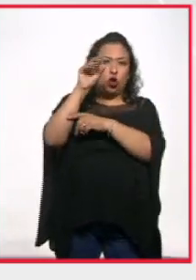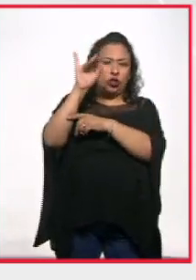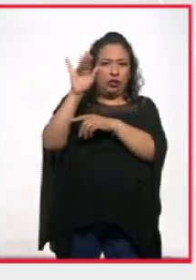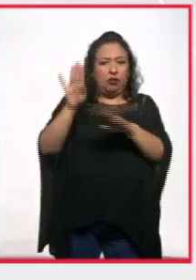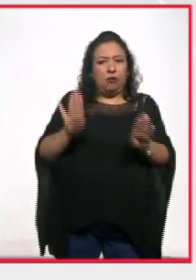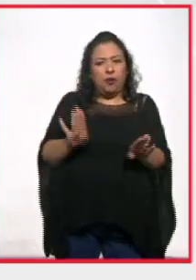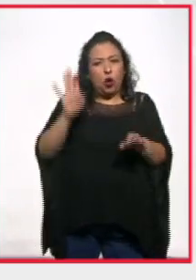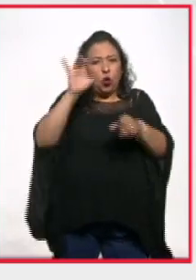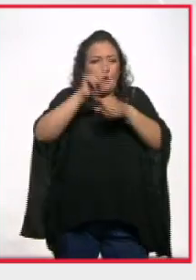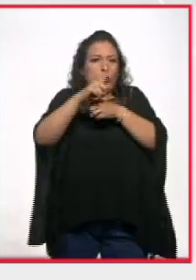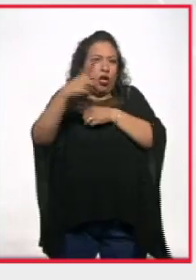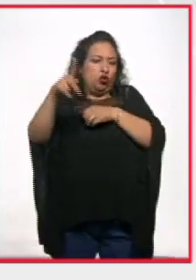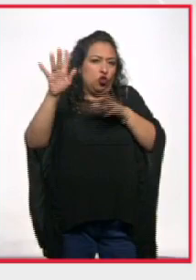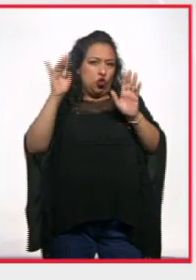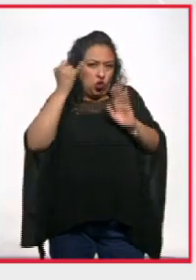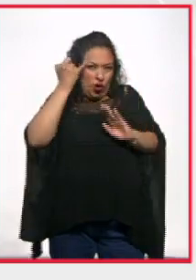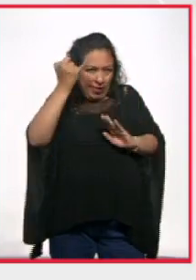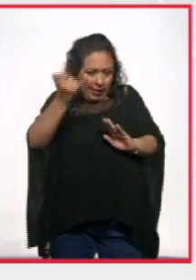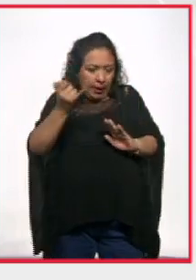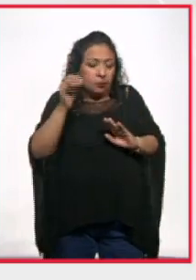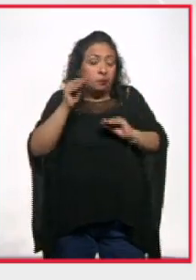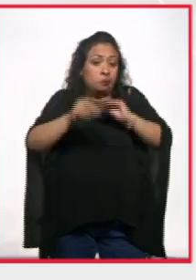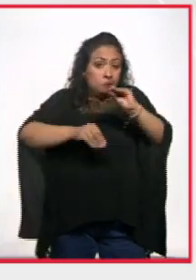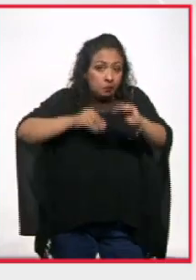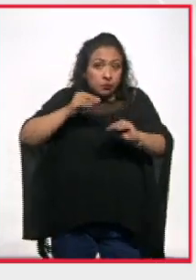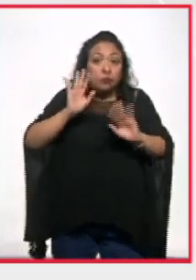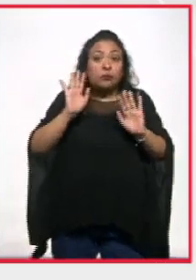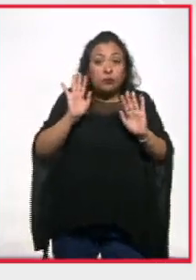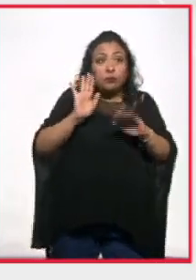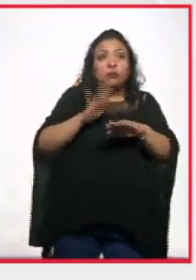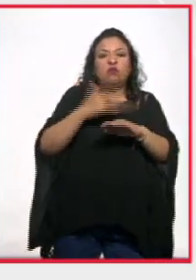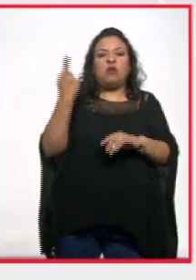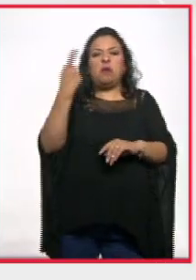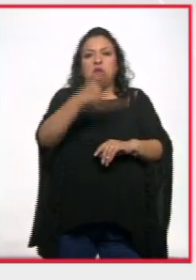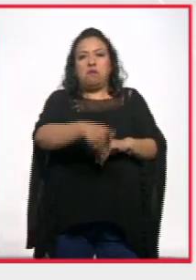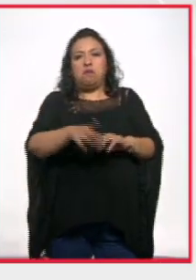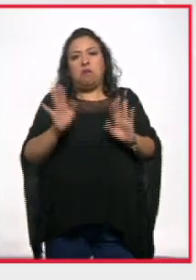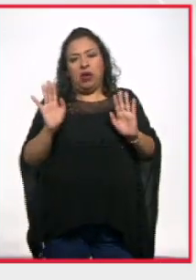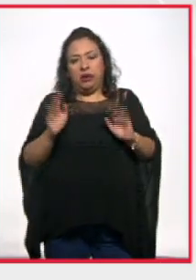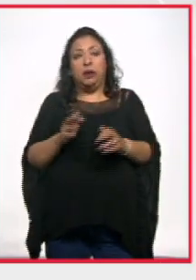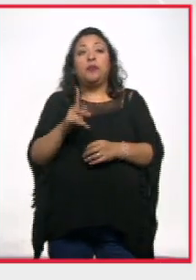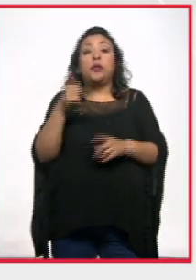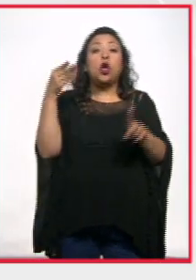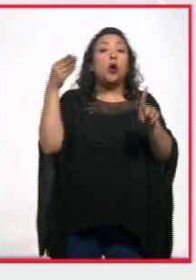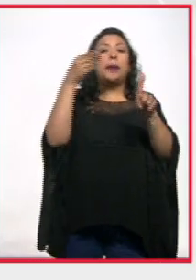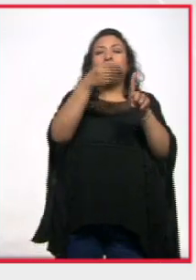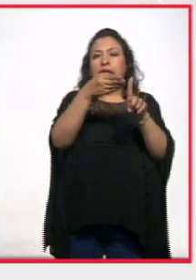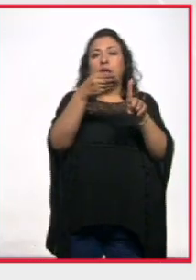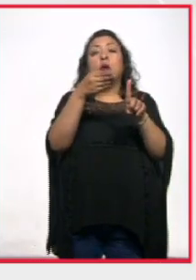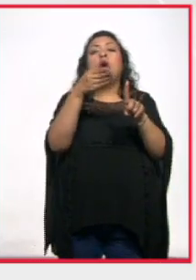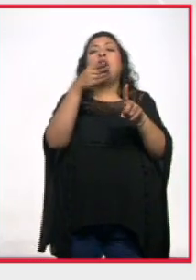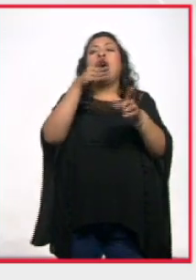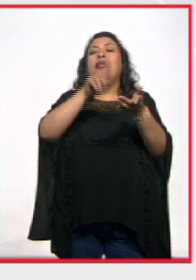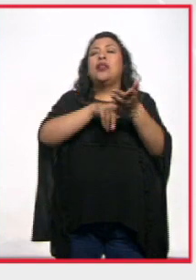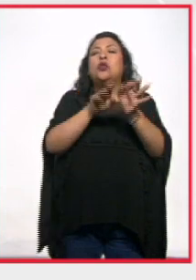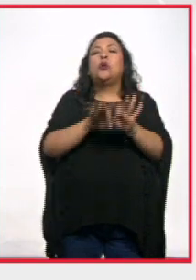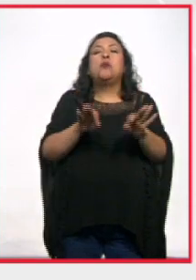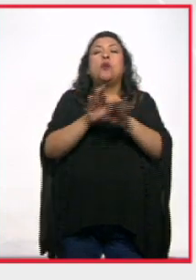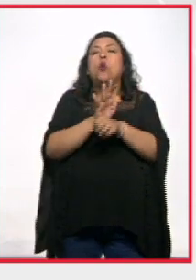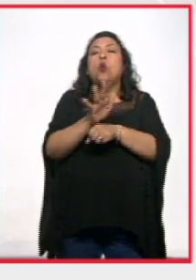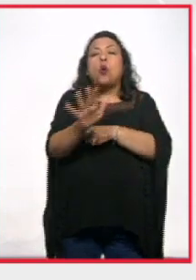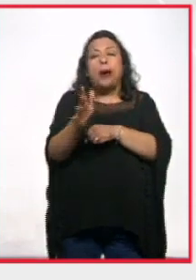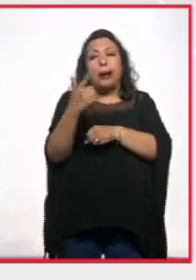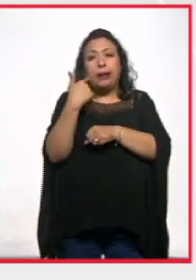construcción cultural y que de alguna manera imponen. Su objetivo crítico radicaría entonces